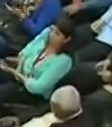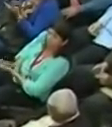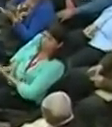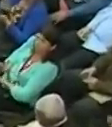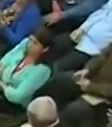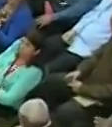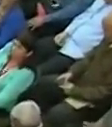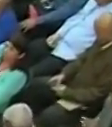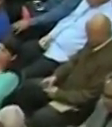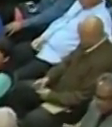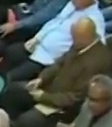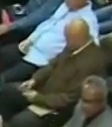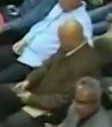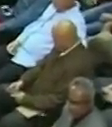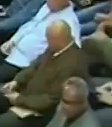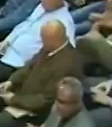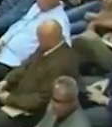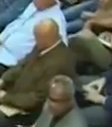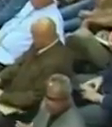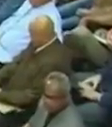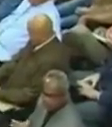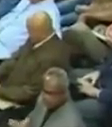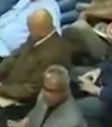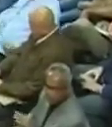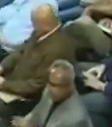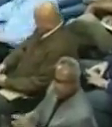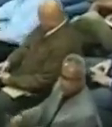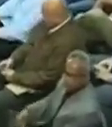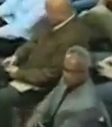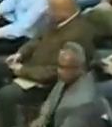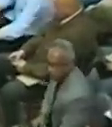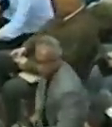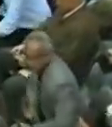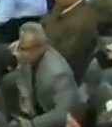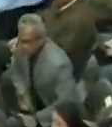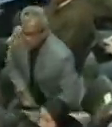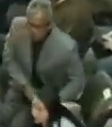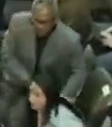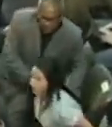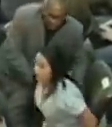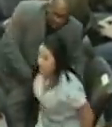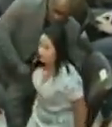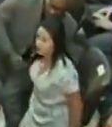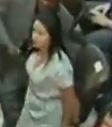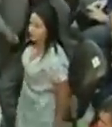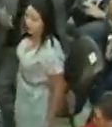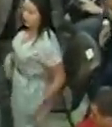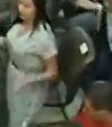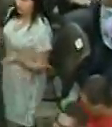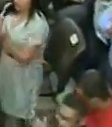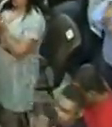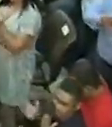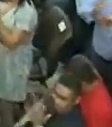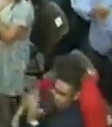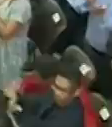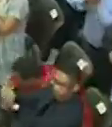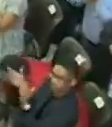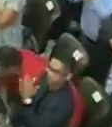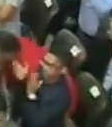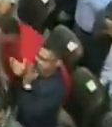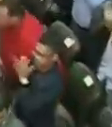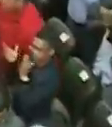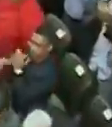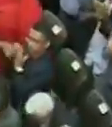Andrés Sote, como peleó Miguel de Buría, como peleó